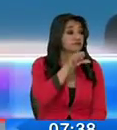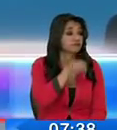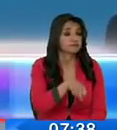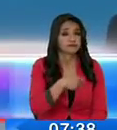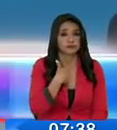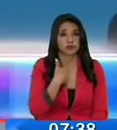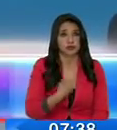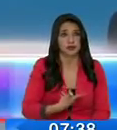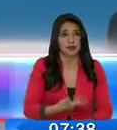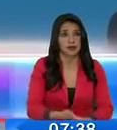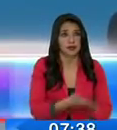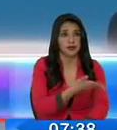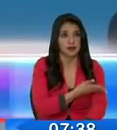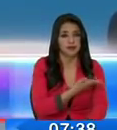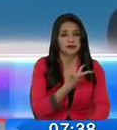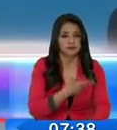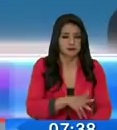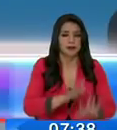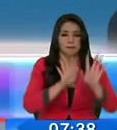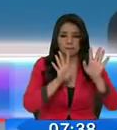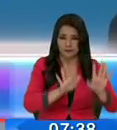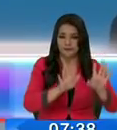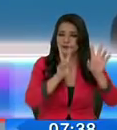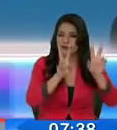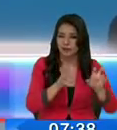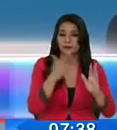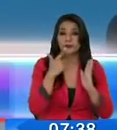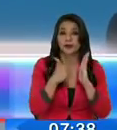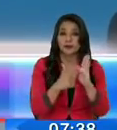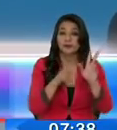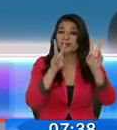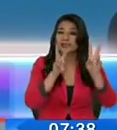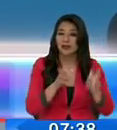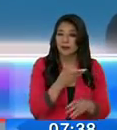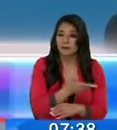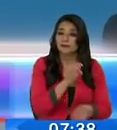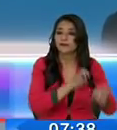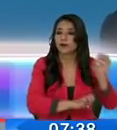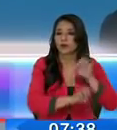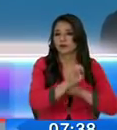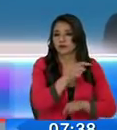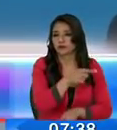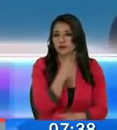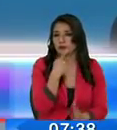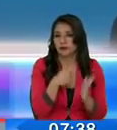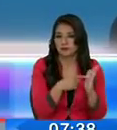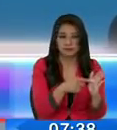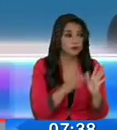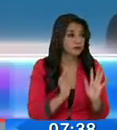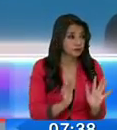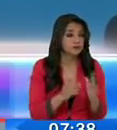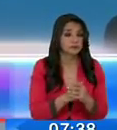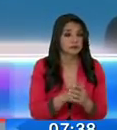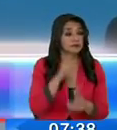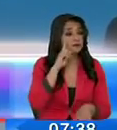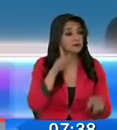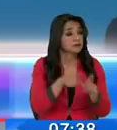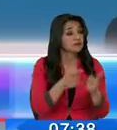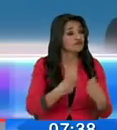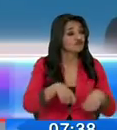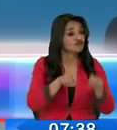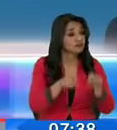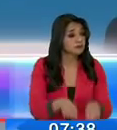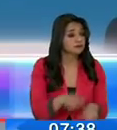varias cosas respecto de, por ejemplo, el tema de la evaluación. Mediante un acuerdo, un convenio con la